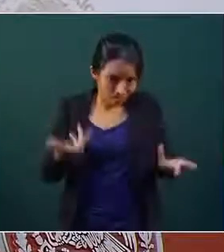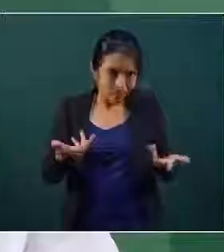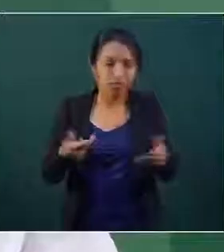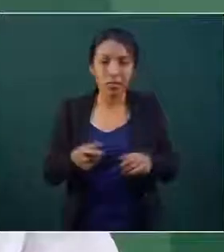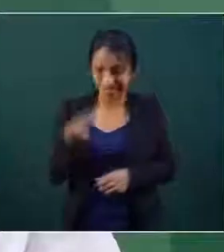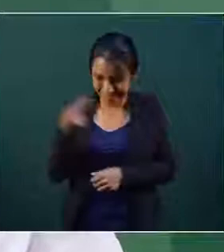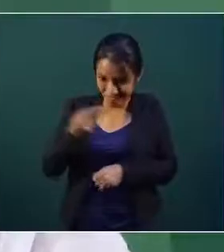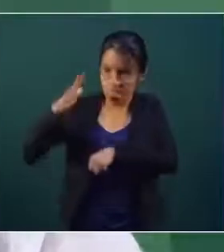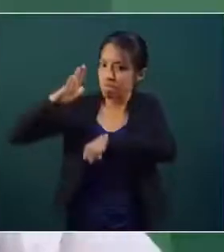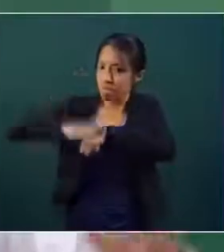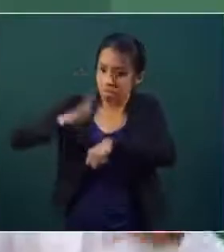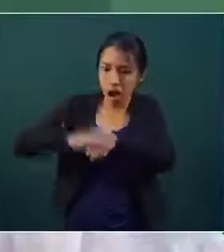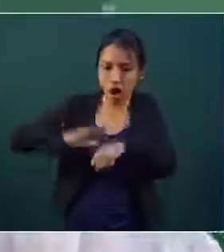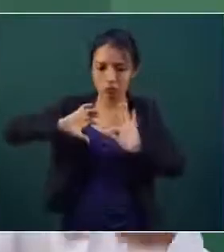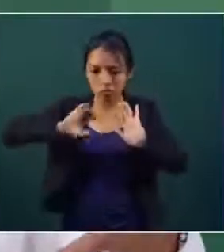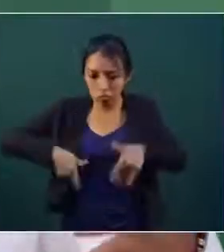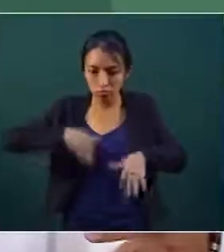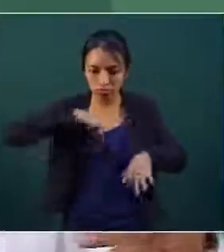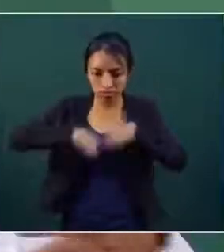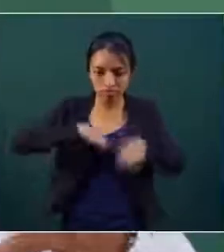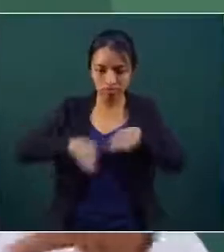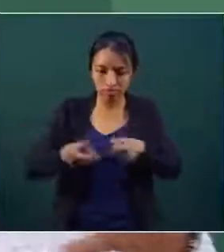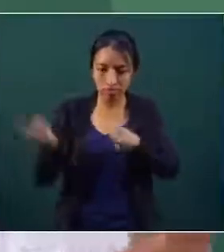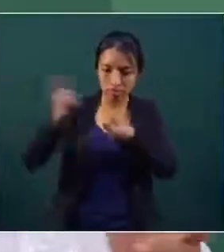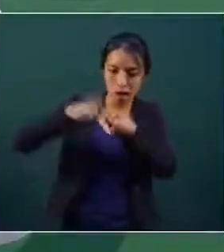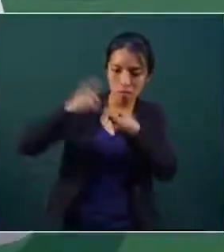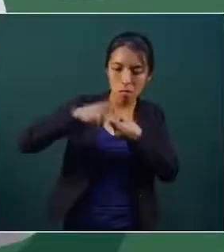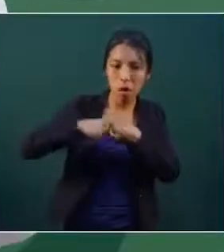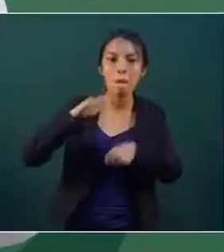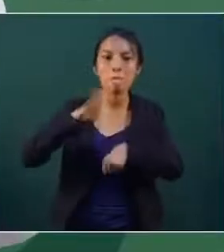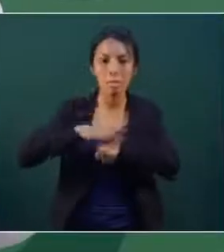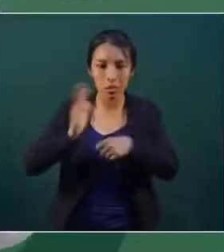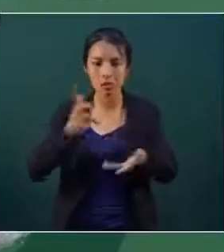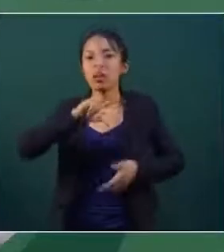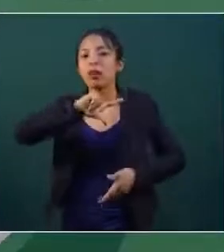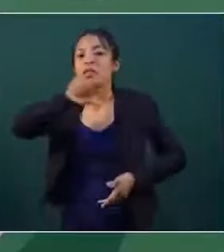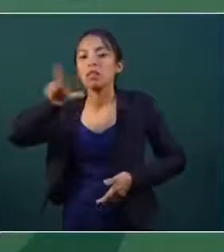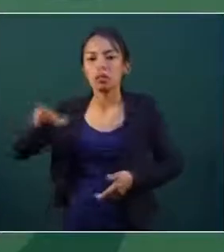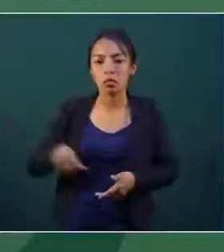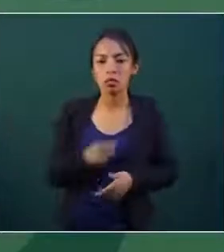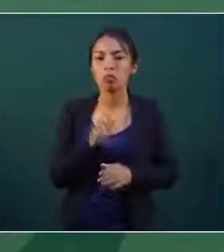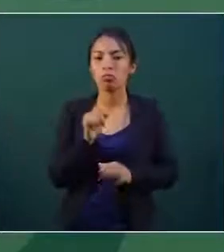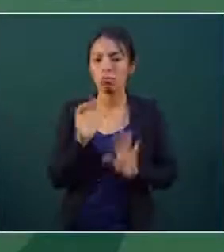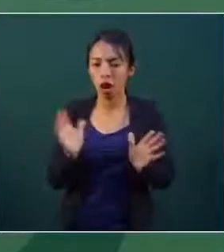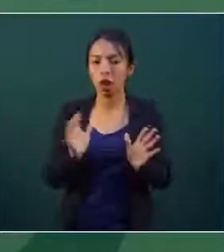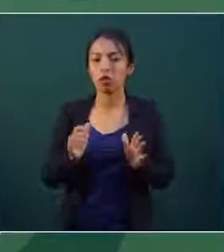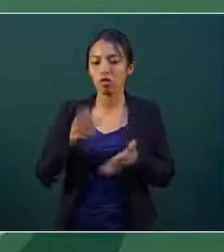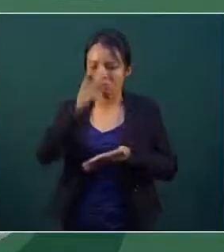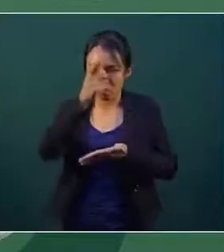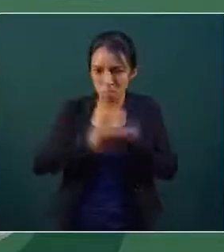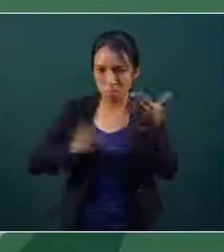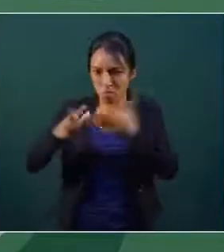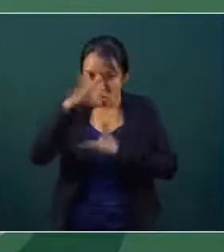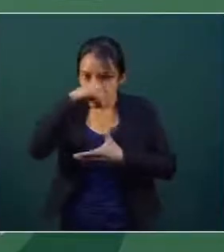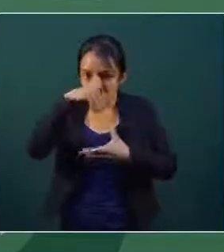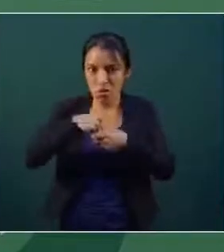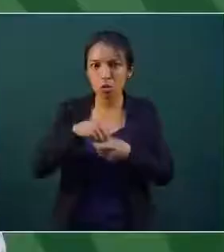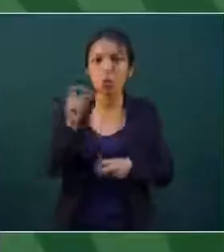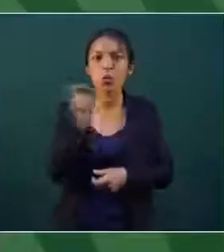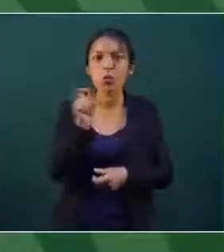más elementos, y una vez que tengamos ya desarrollado todo el plan, que va a ser para